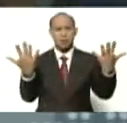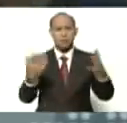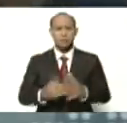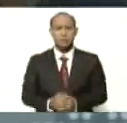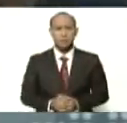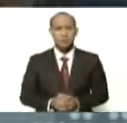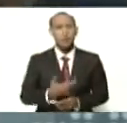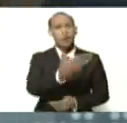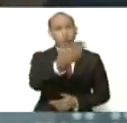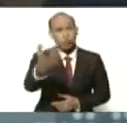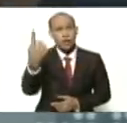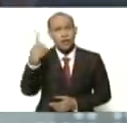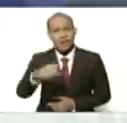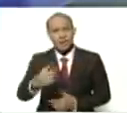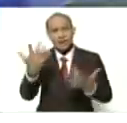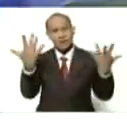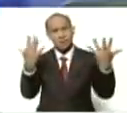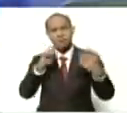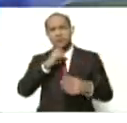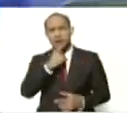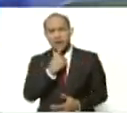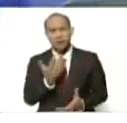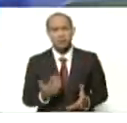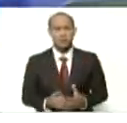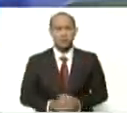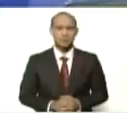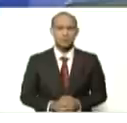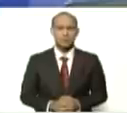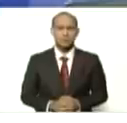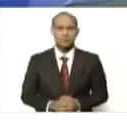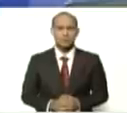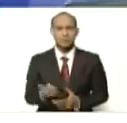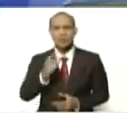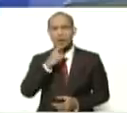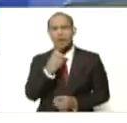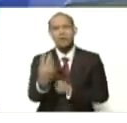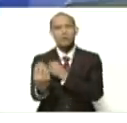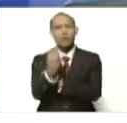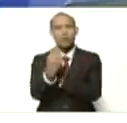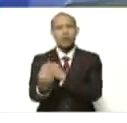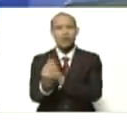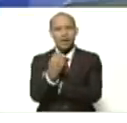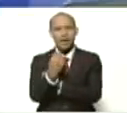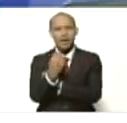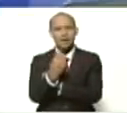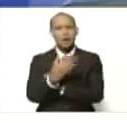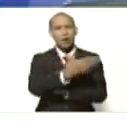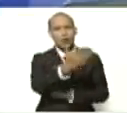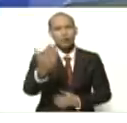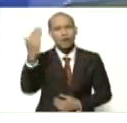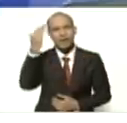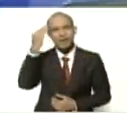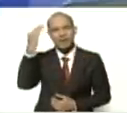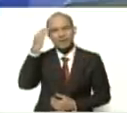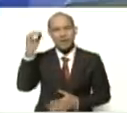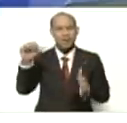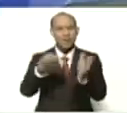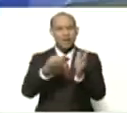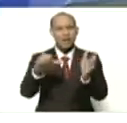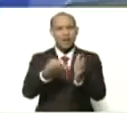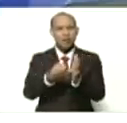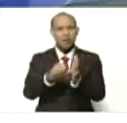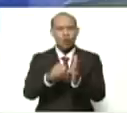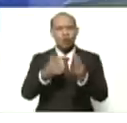ustedes tienen en sus manos la clave la clave es cuidarse ustedes saben dónde se descuida